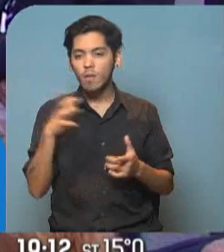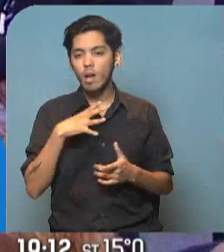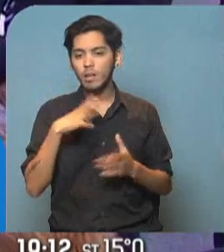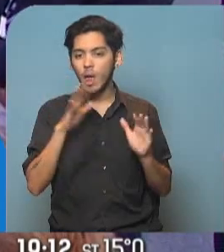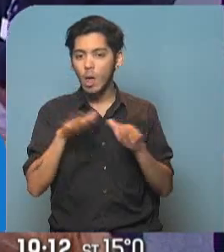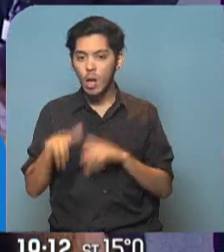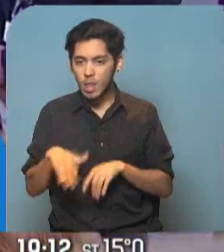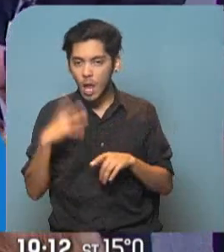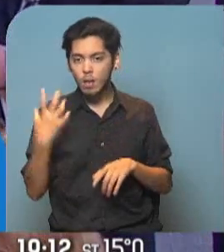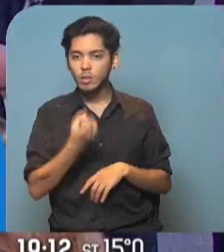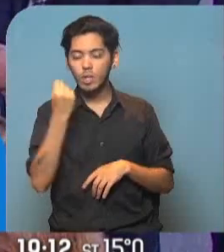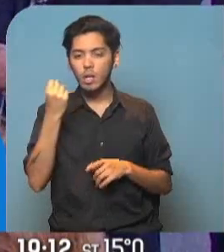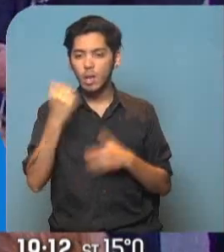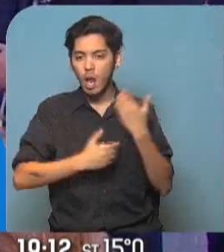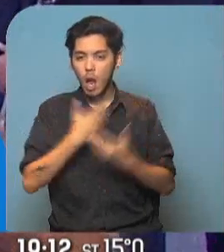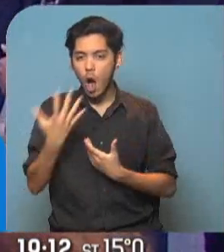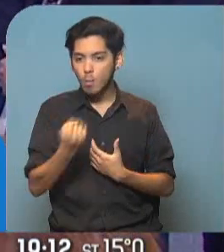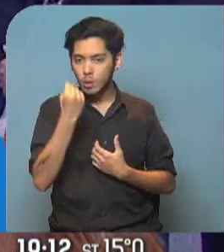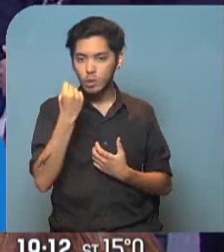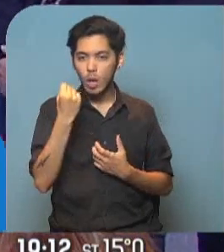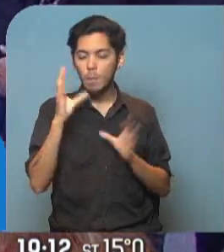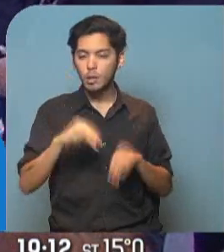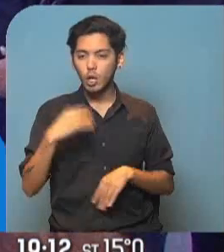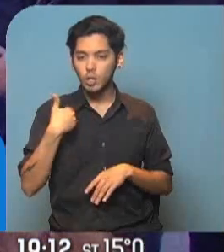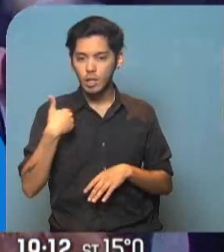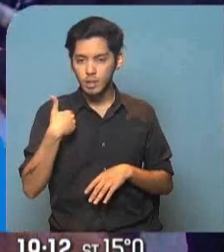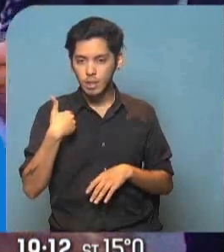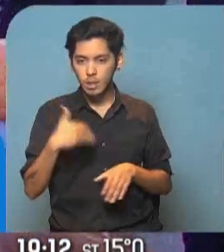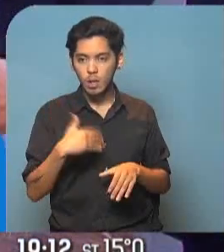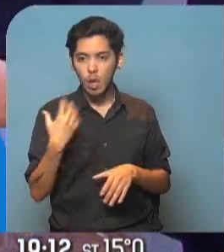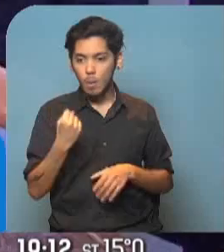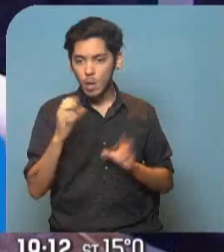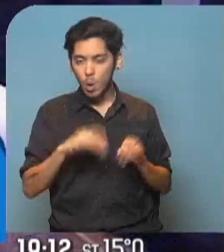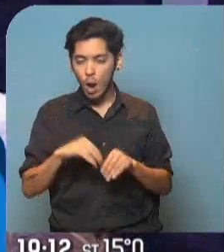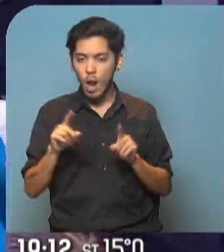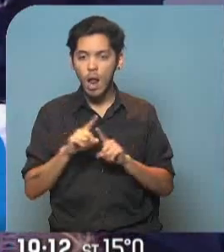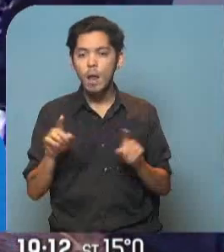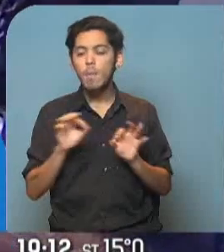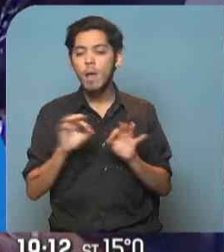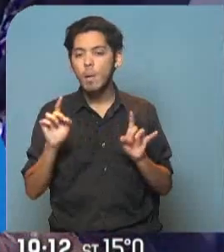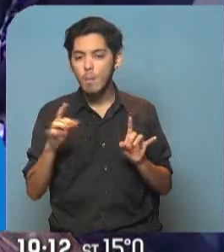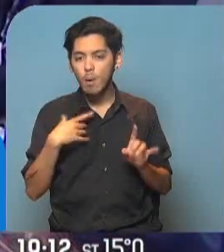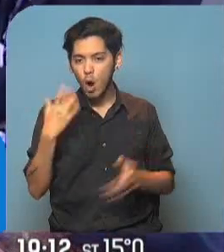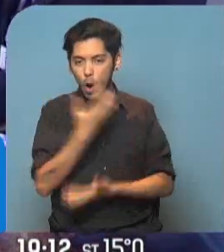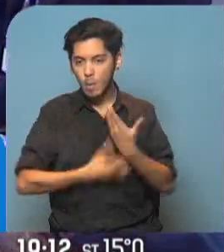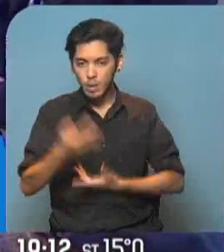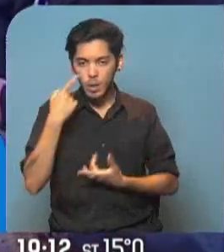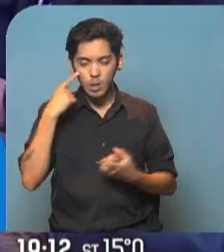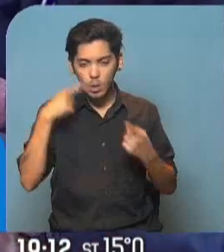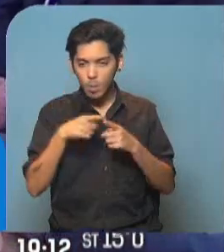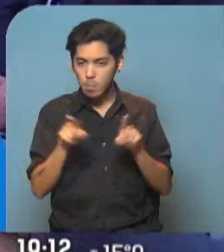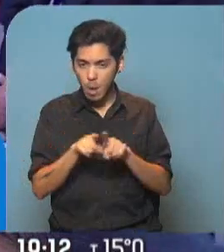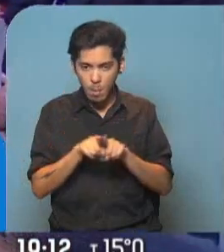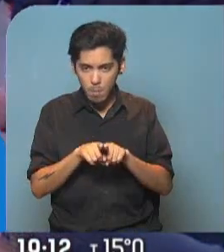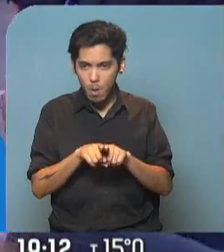que haya oportunidades de progreso para todos los argentinos, y eso es un eje central donde compartimos y coincidimos con